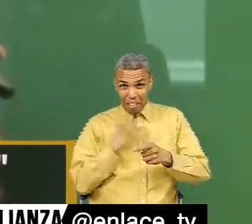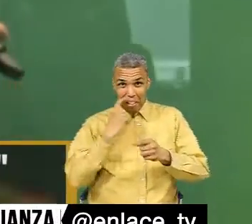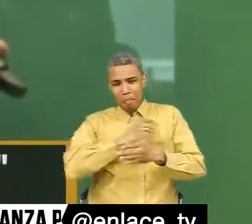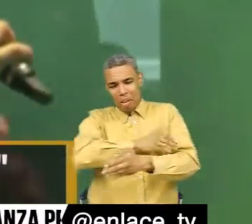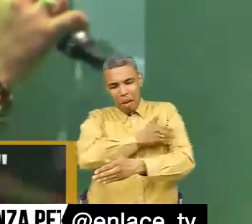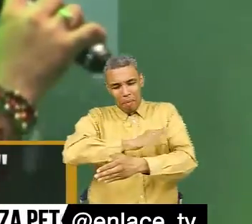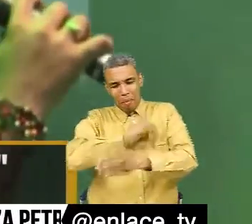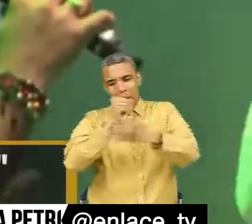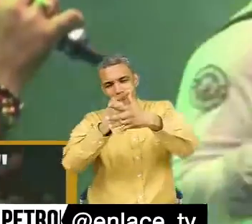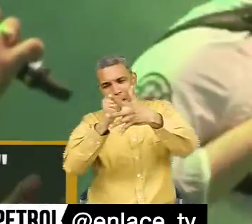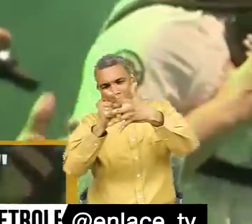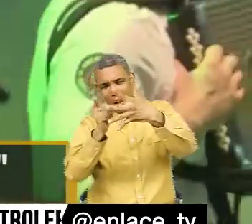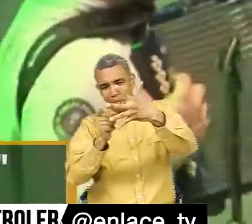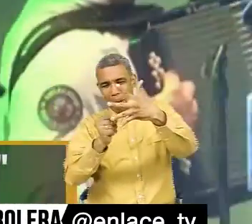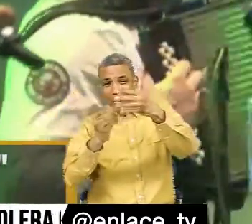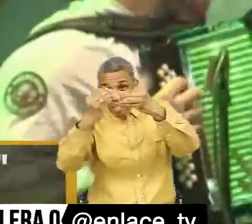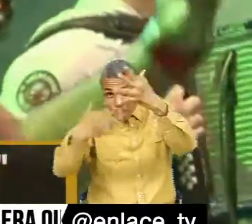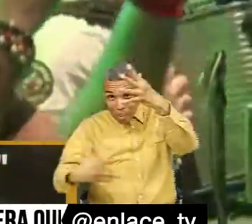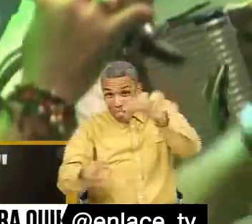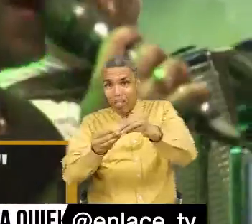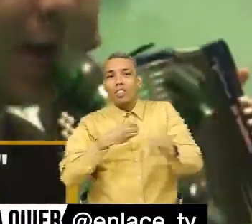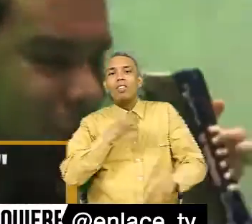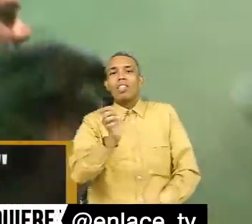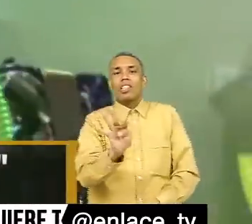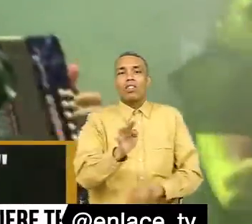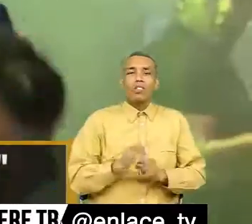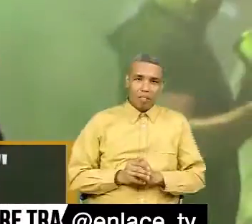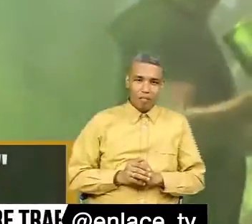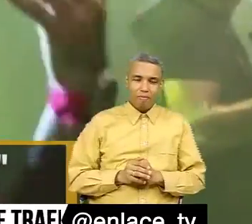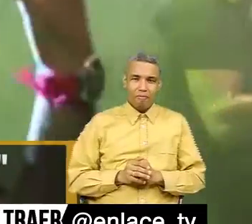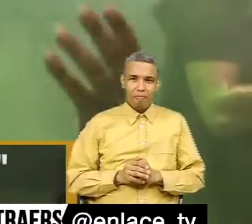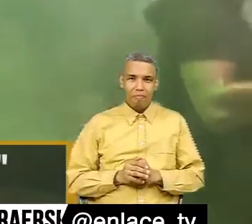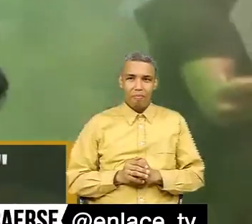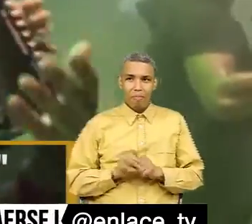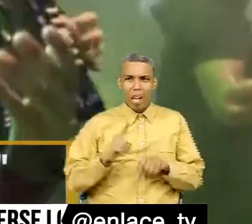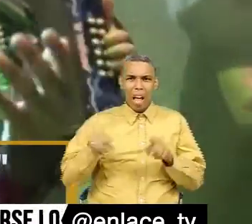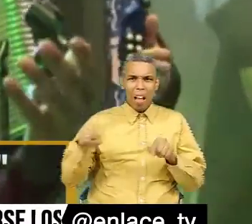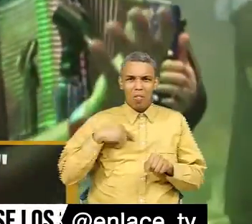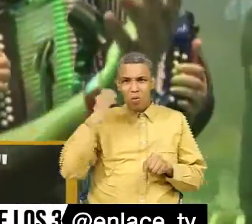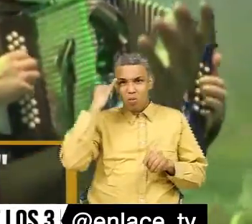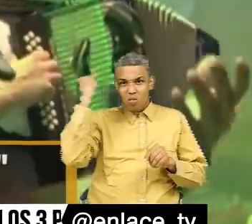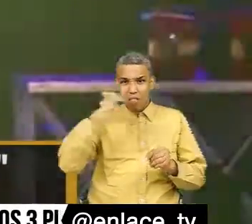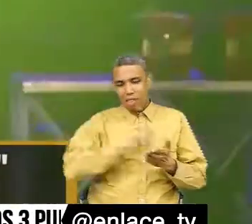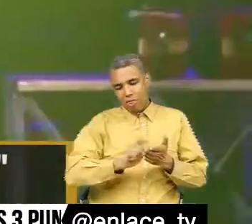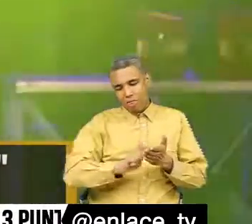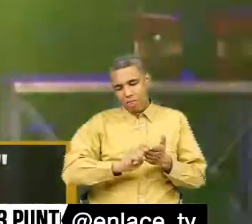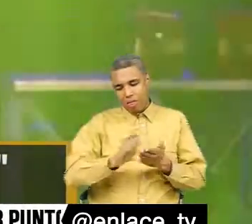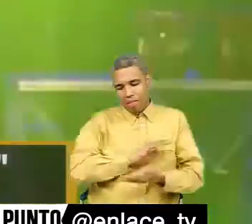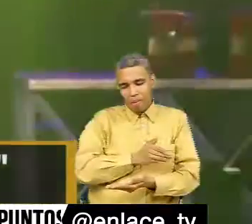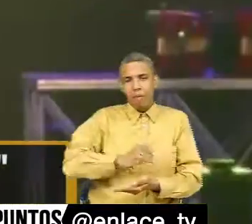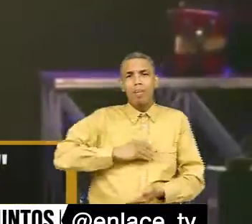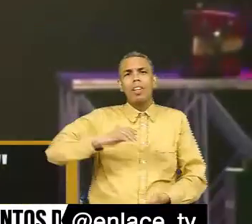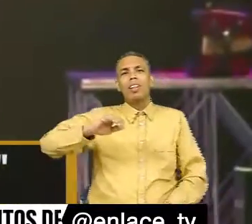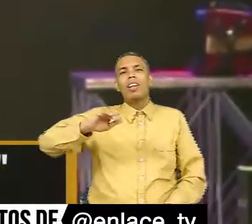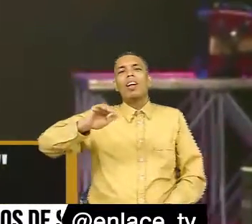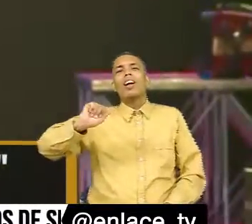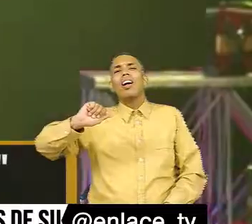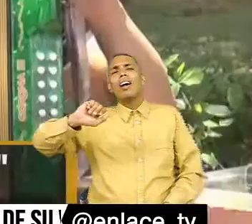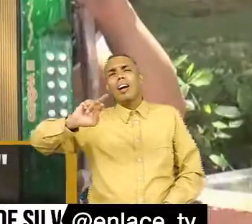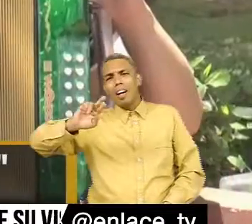reconocidos artistas vallenatos de talla nacional como José Alfonso, El Chiche Maestre, Franco Argüelles, Rolando Ochoa, Sergio Luis Rodríguez,